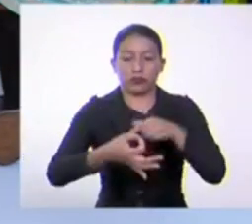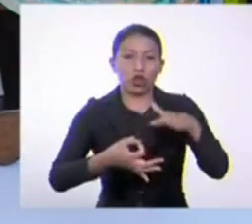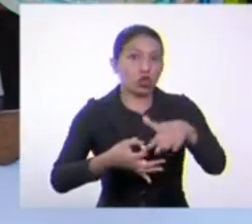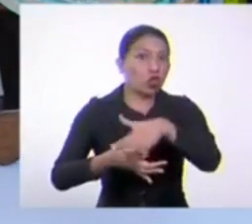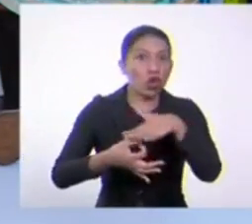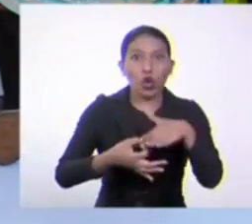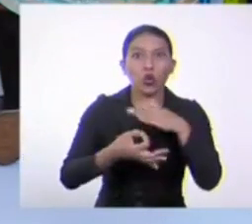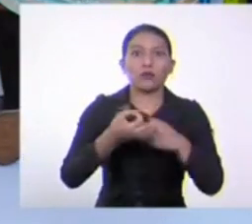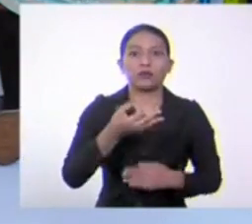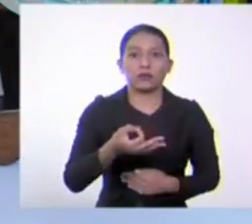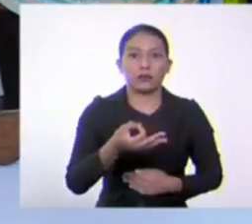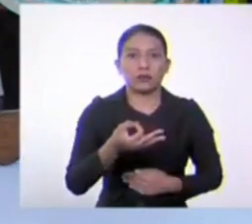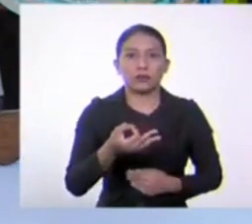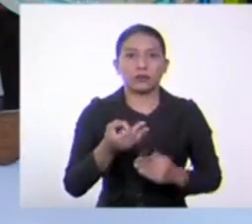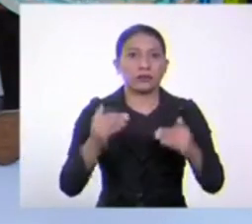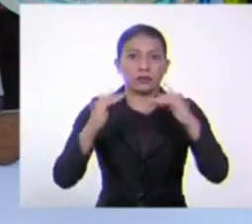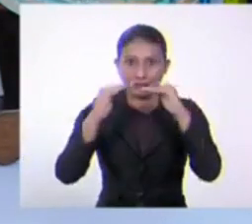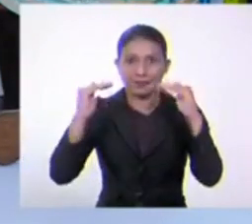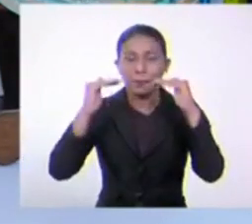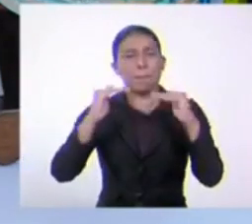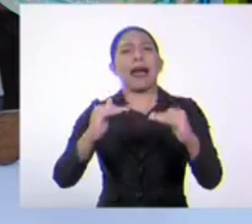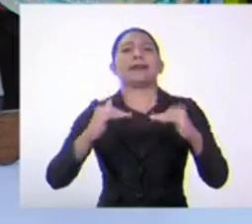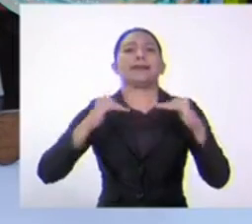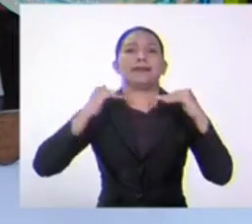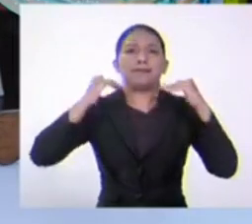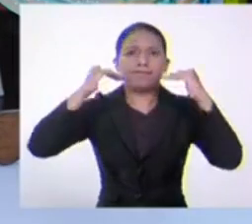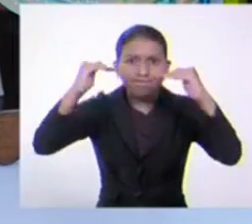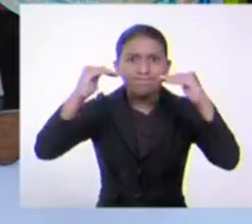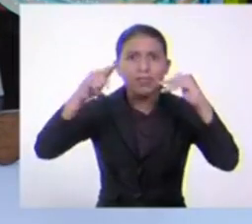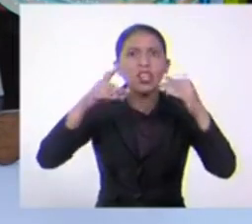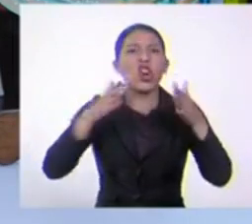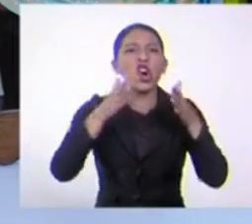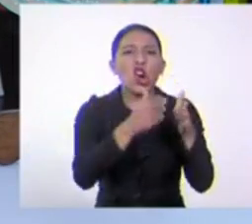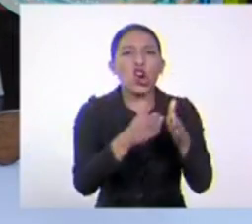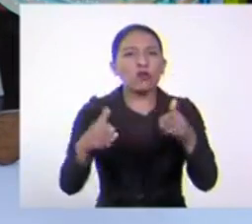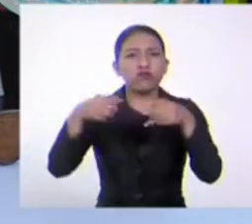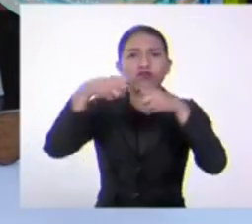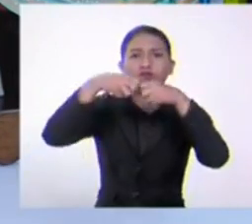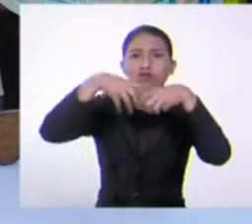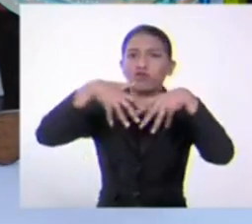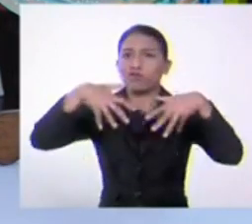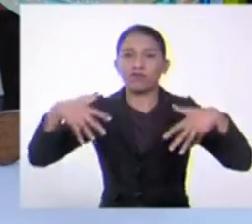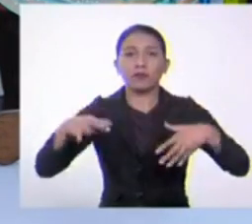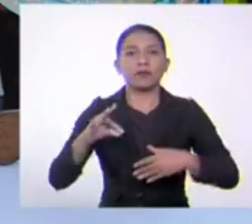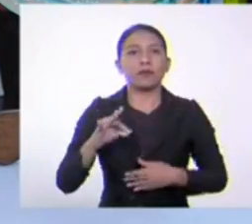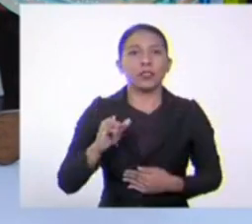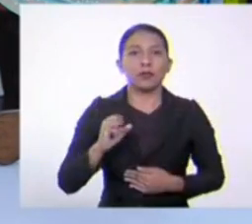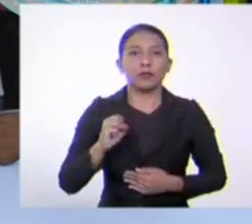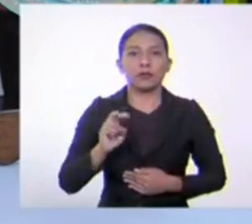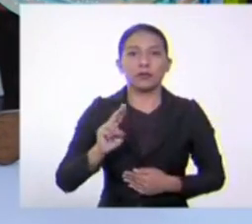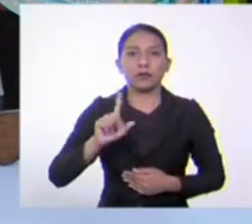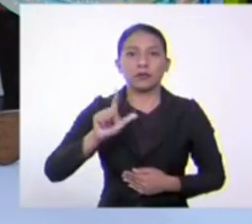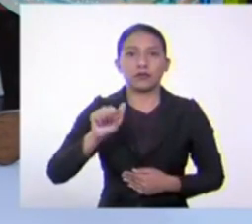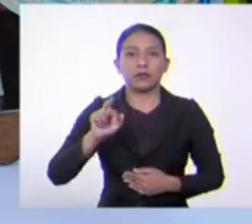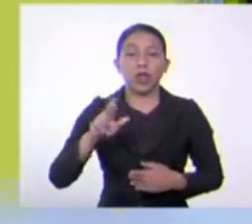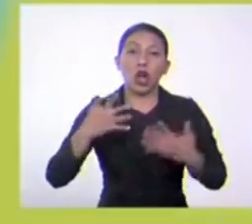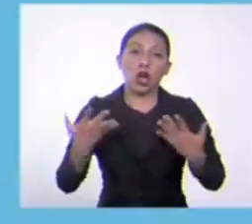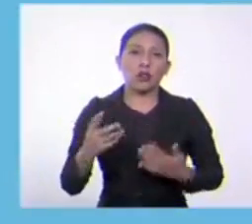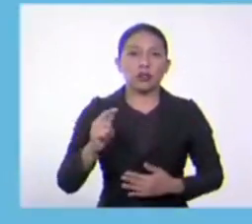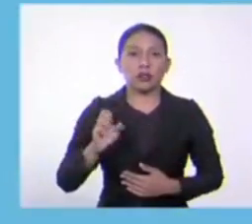para pasar al siguiente nivel de organización, que es el nivel tisular o el nivel de